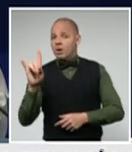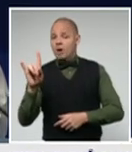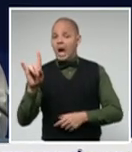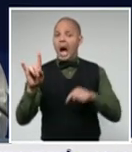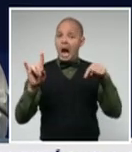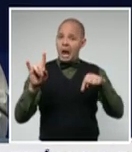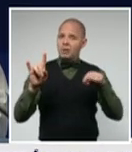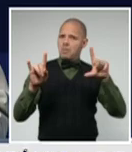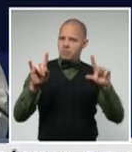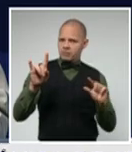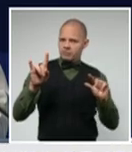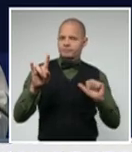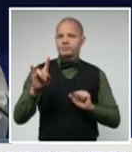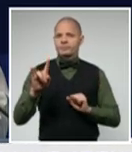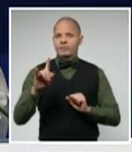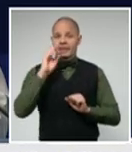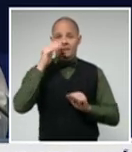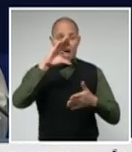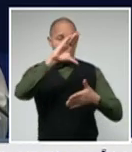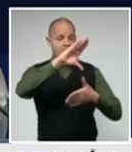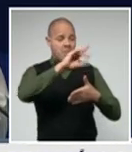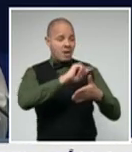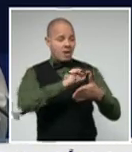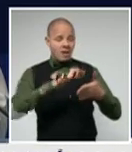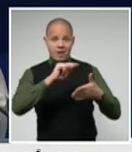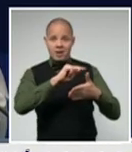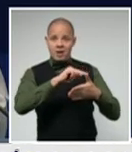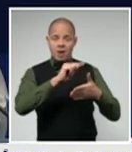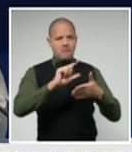Américas, que es superior a la del mundo y es de